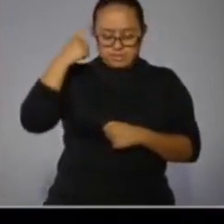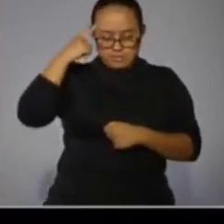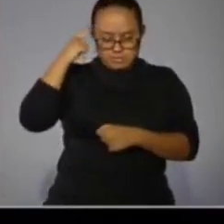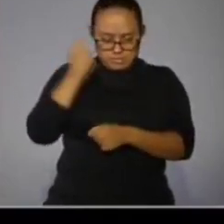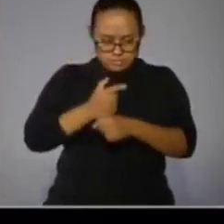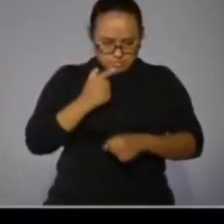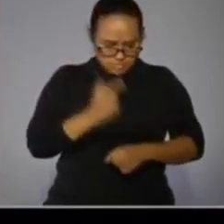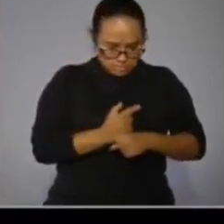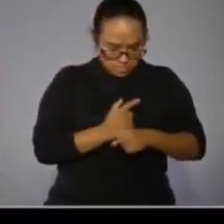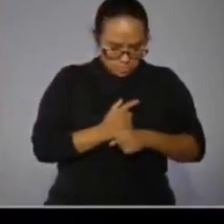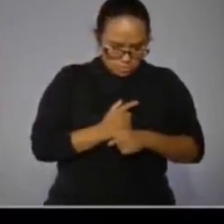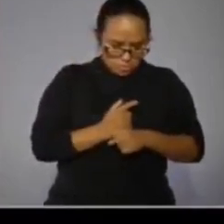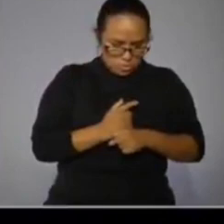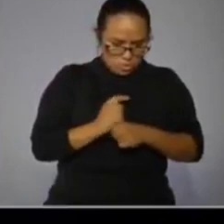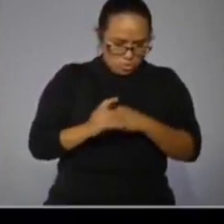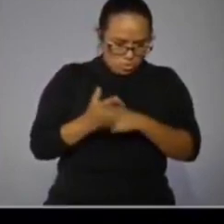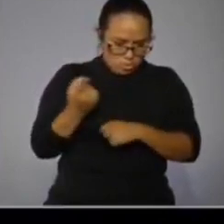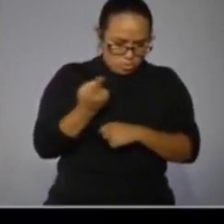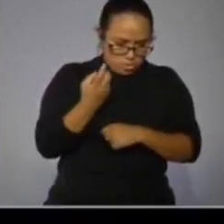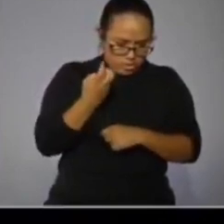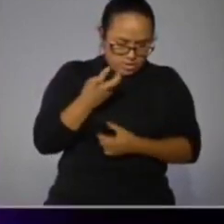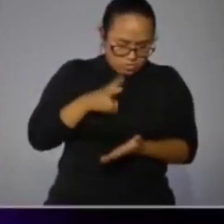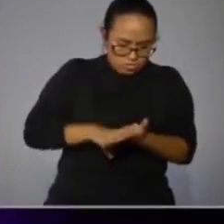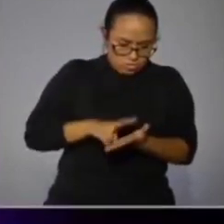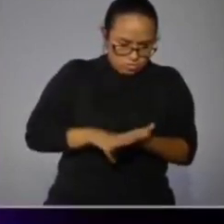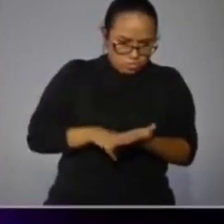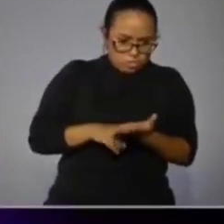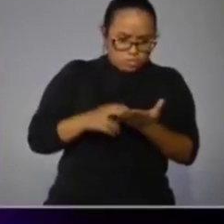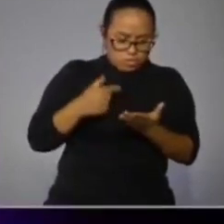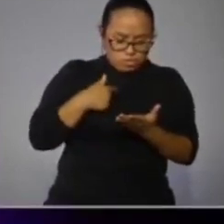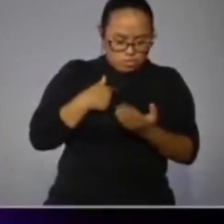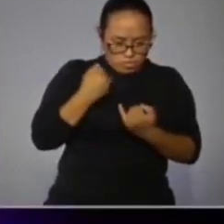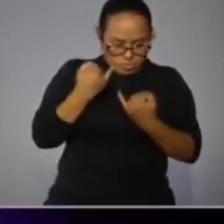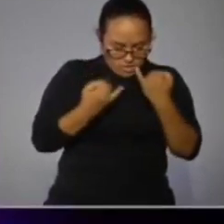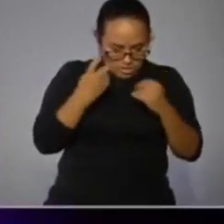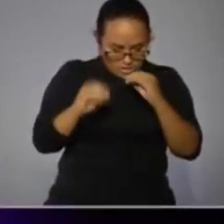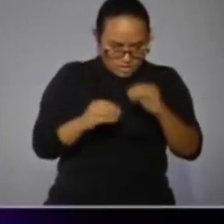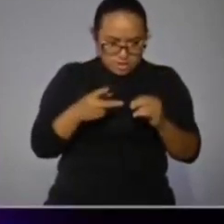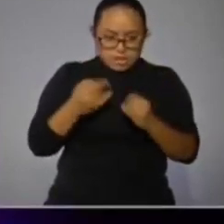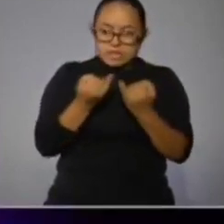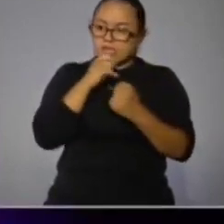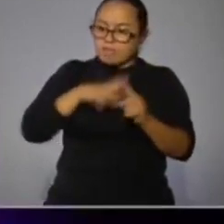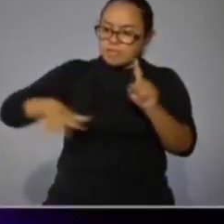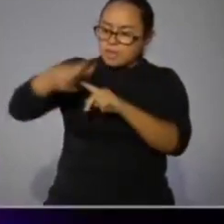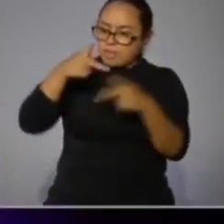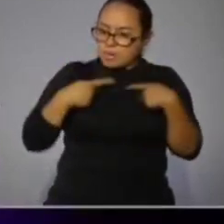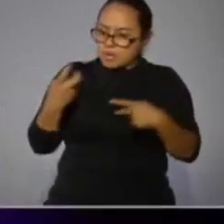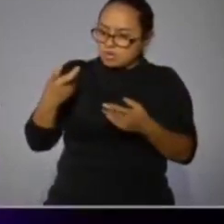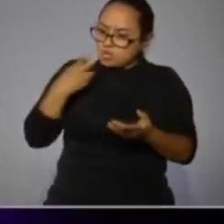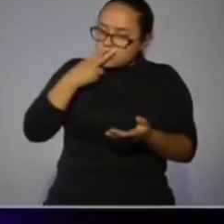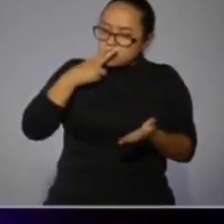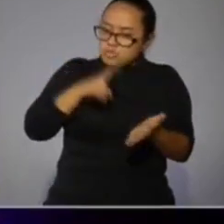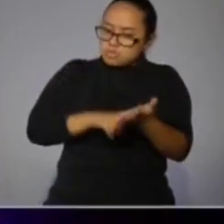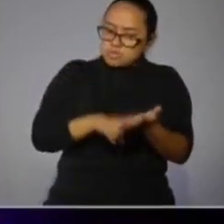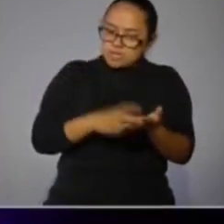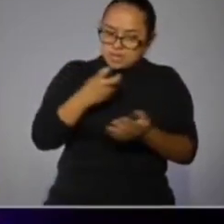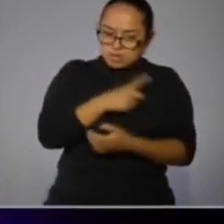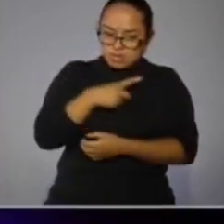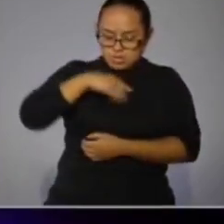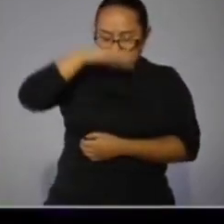porque era valioso, no solamente como creadora, sino para la sociedad. En esta parte de la reflexión